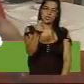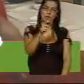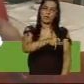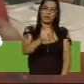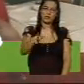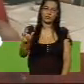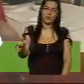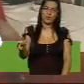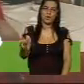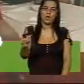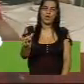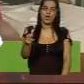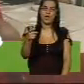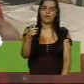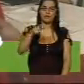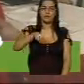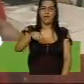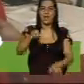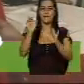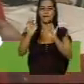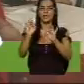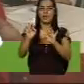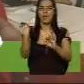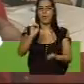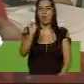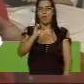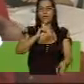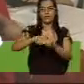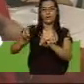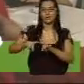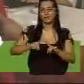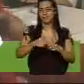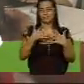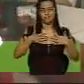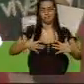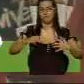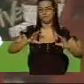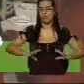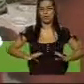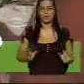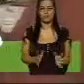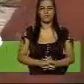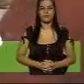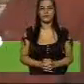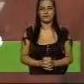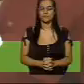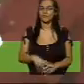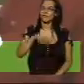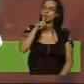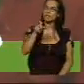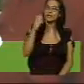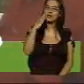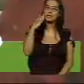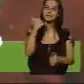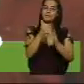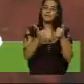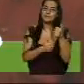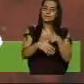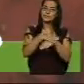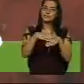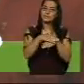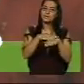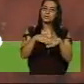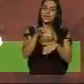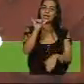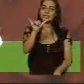las personas con necesidades especiales o con diversidad funcional. Ministra, sabemos que la viceministra del área social, Yaira